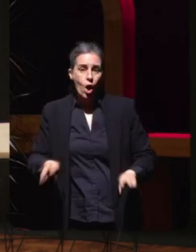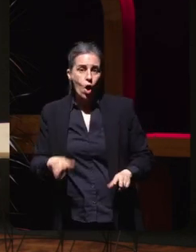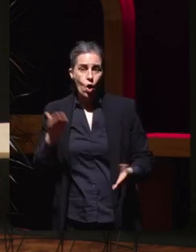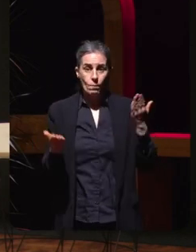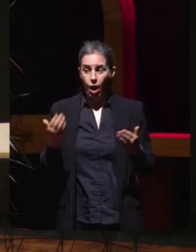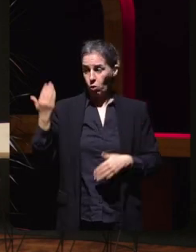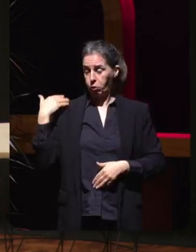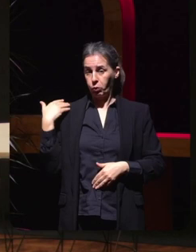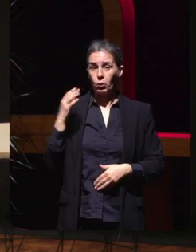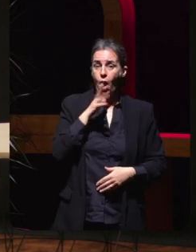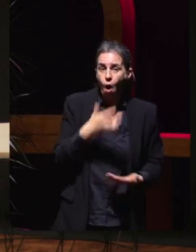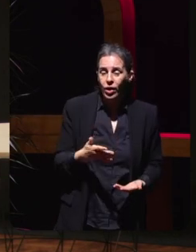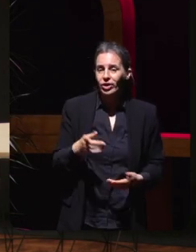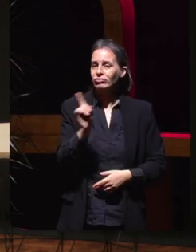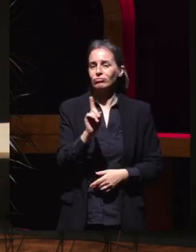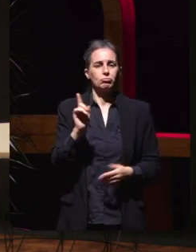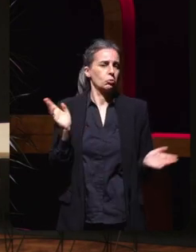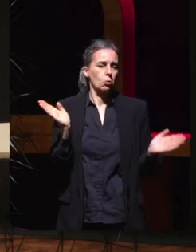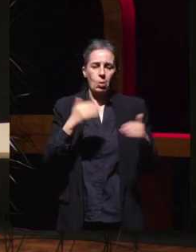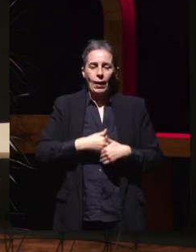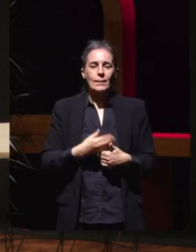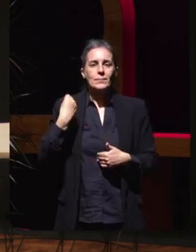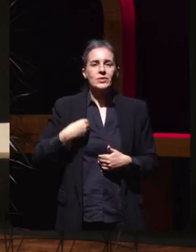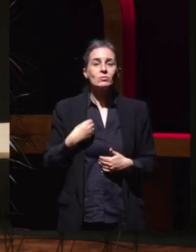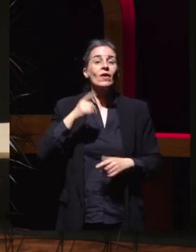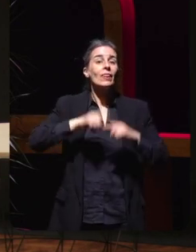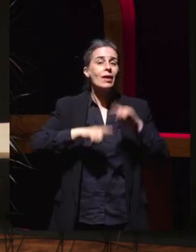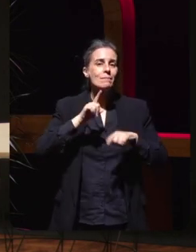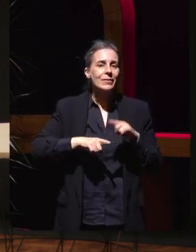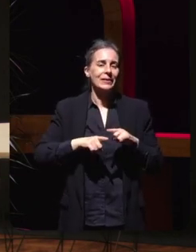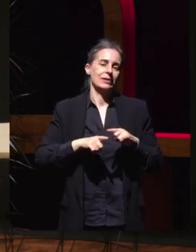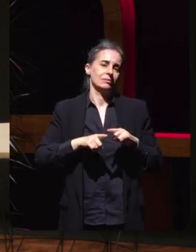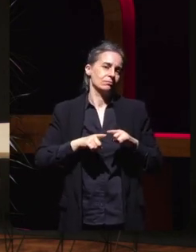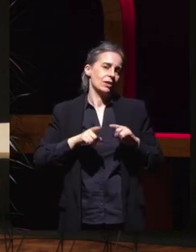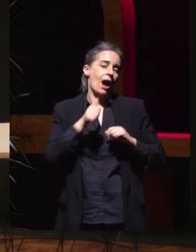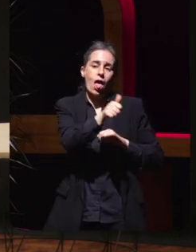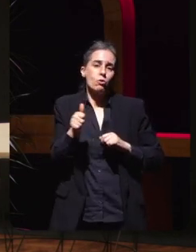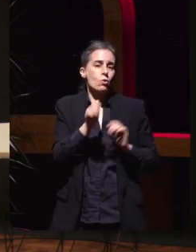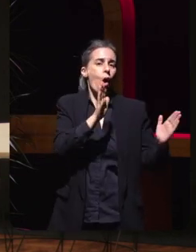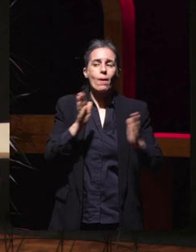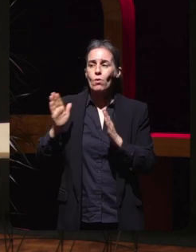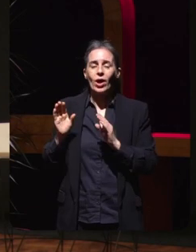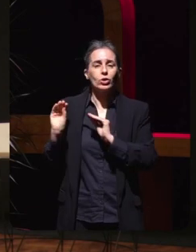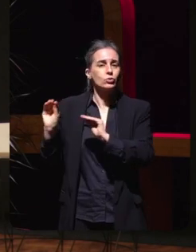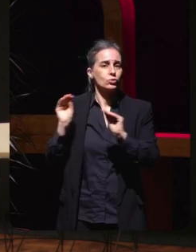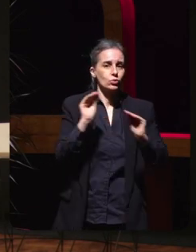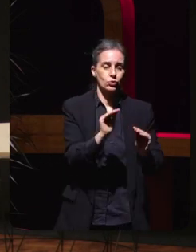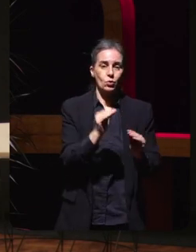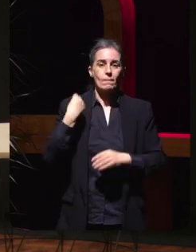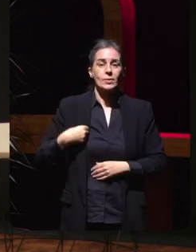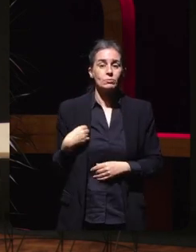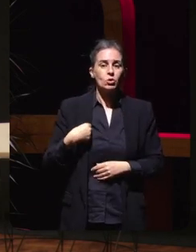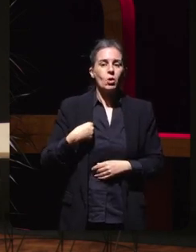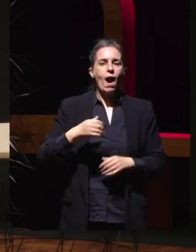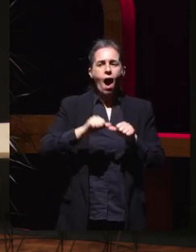rigor no era justicia lógica bondad lo que les faltaba para entronizarse sino simple precedente él nunca se hizo jamás se vio es la Barrera